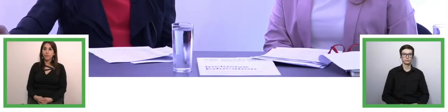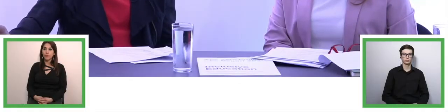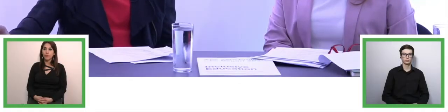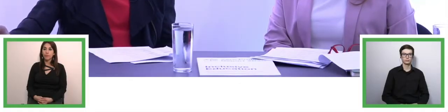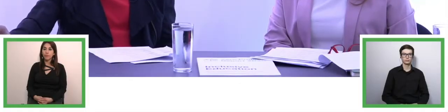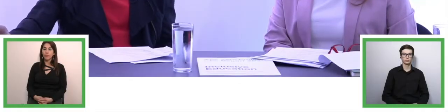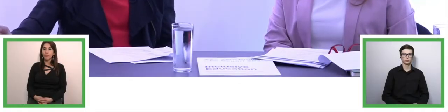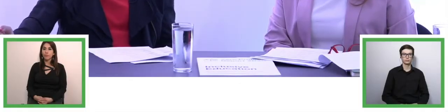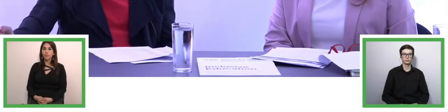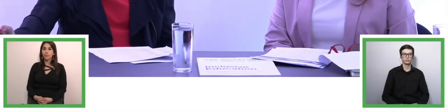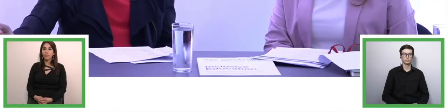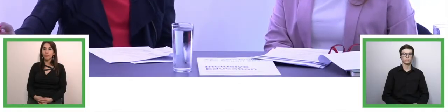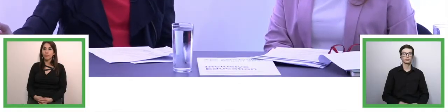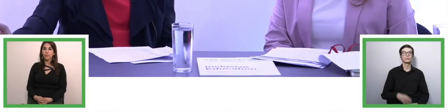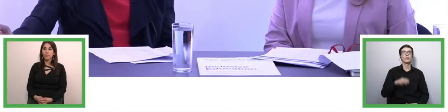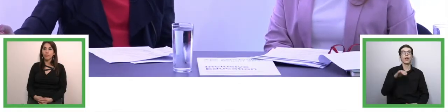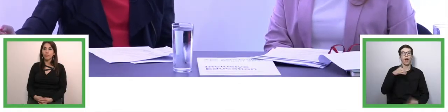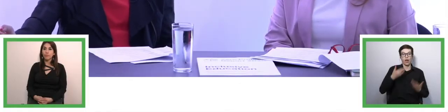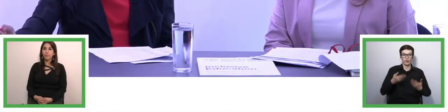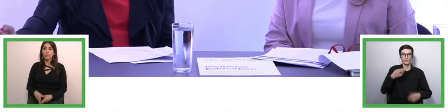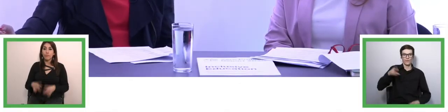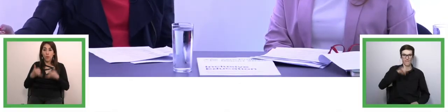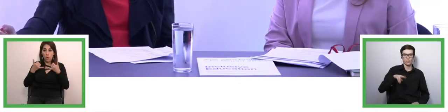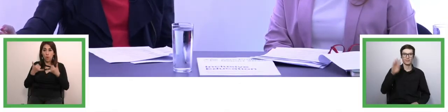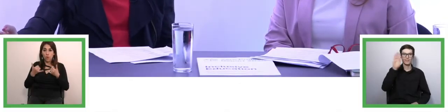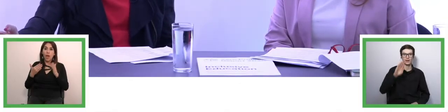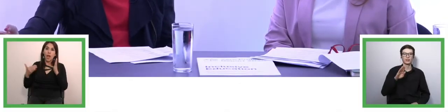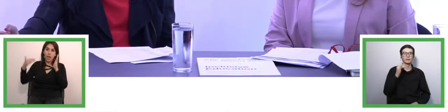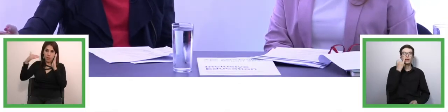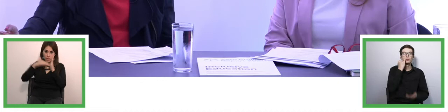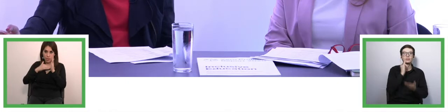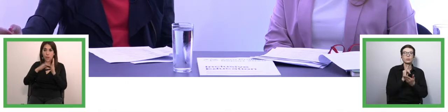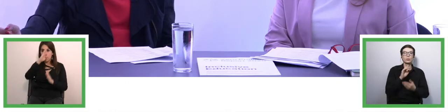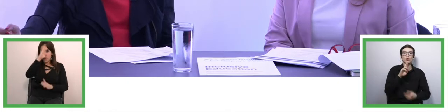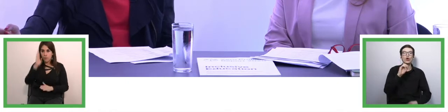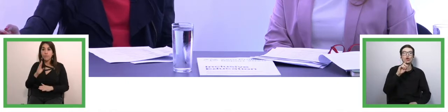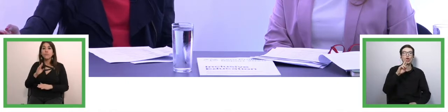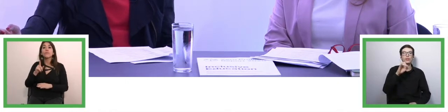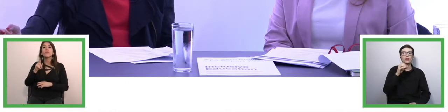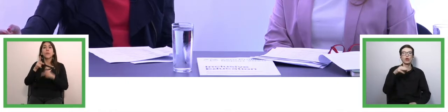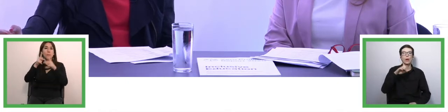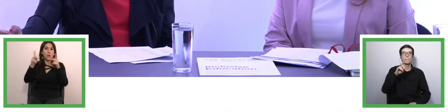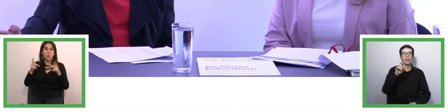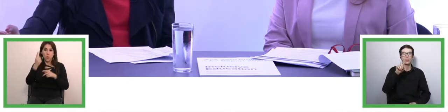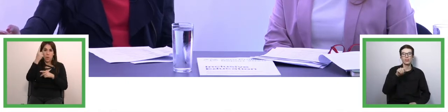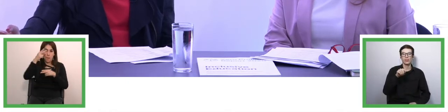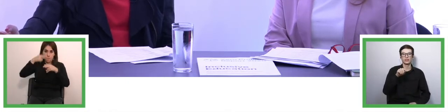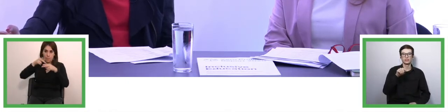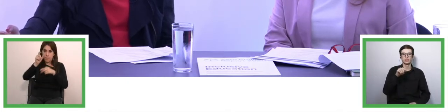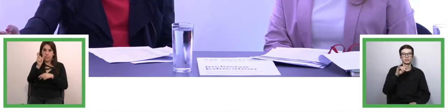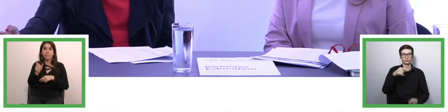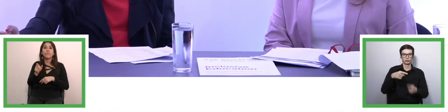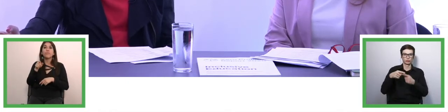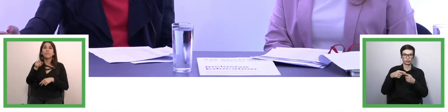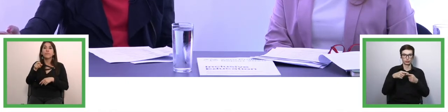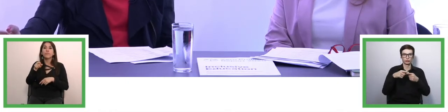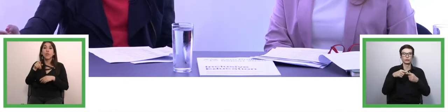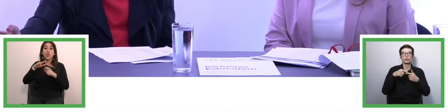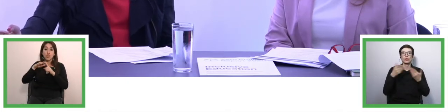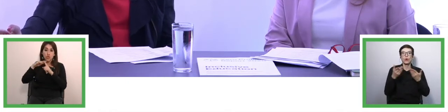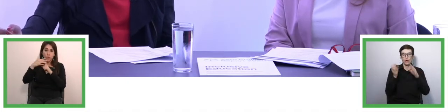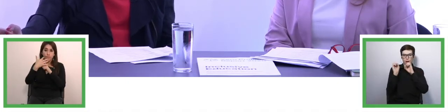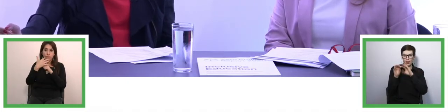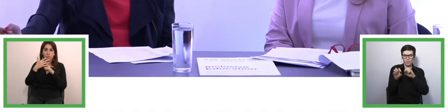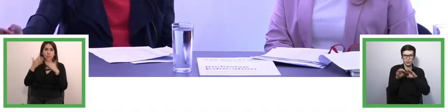Y nuevamente Brasil, Instituto Rodrigo Méndez y Socios, capacitando a educadores y